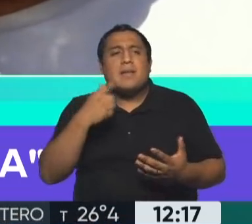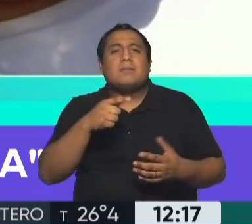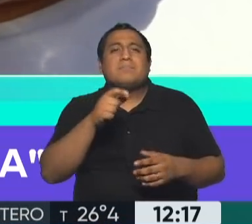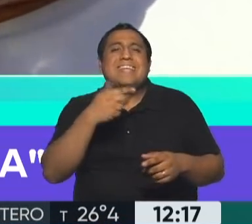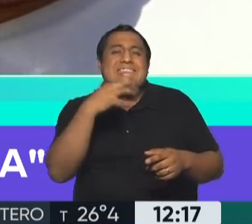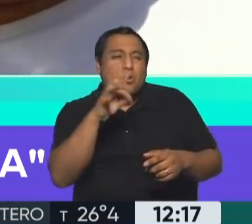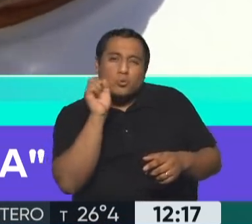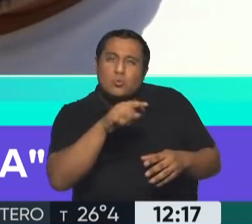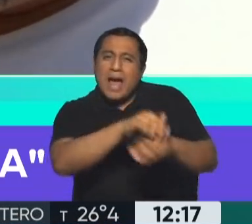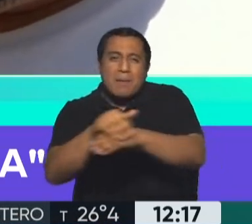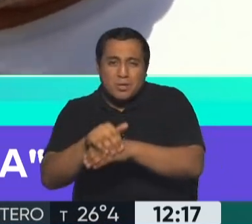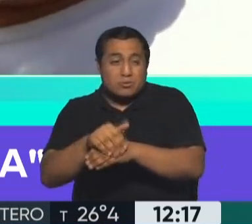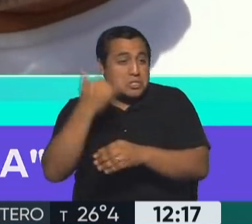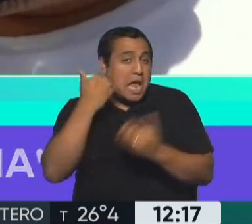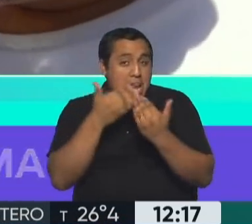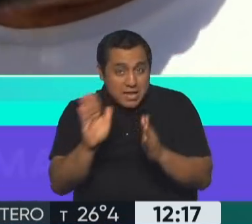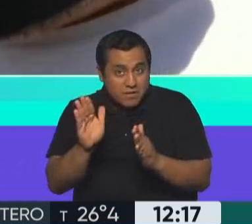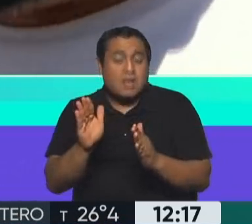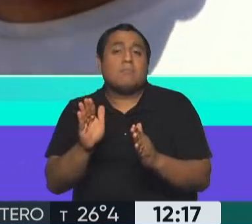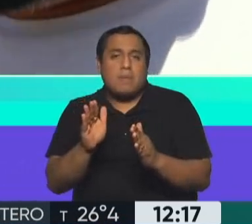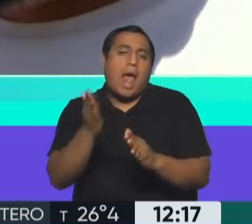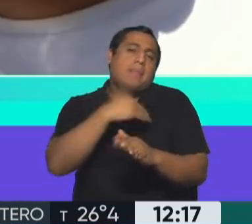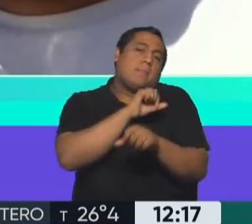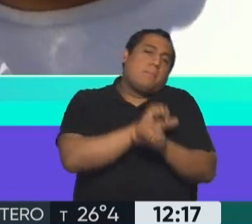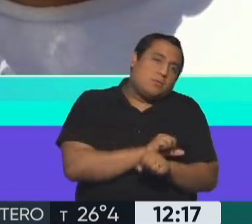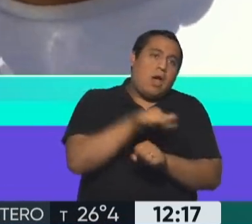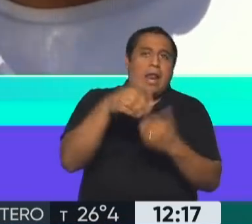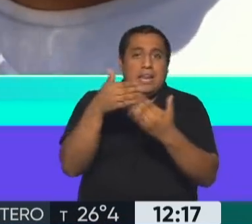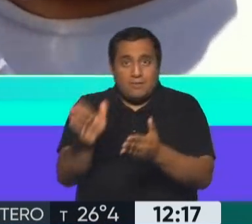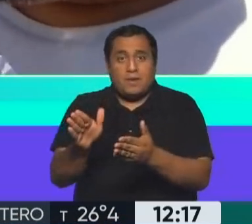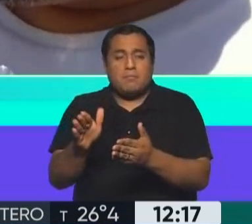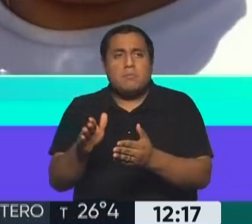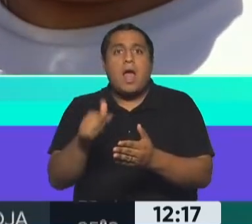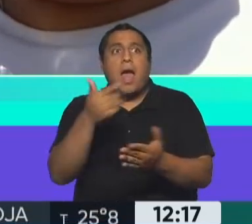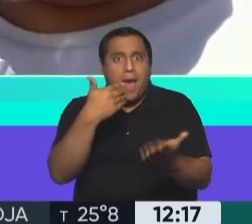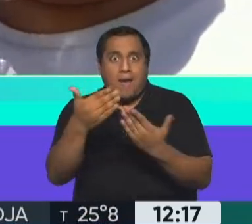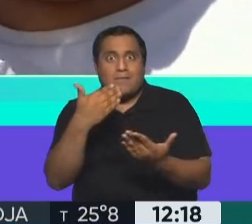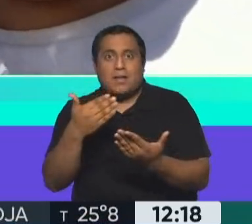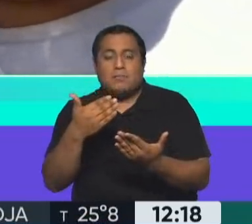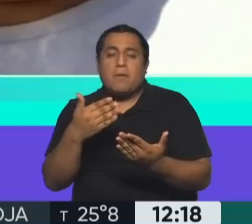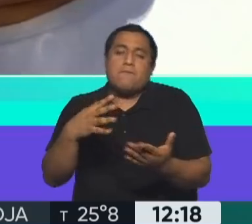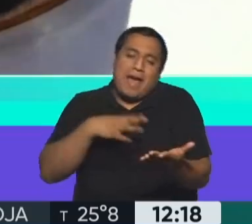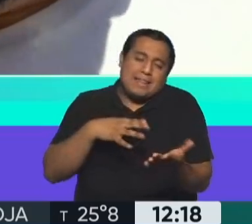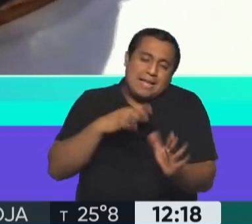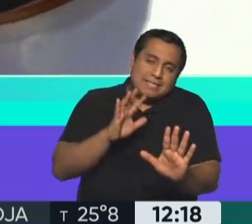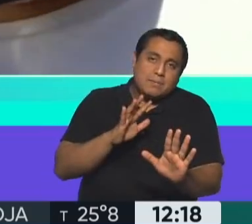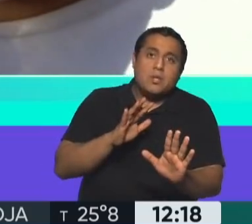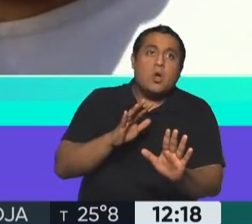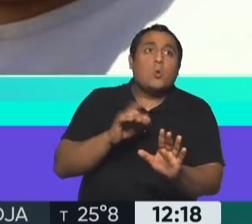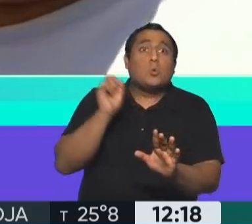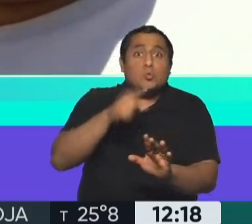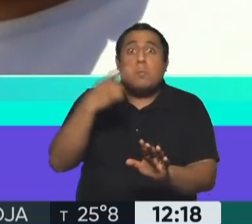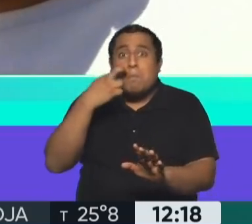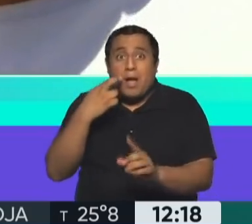amigos de su hijo, que ahora ya fueron liberados, pero estuvieron detenidos. Sabemos que con los chicos aún no pudieron hablar. ¿Pudo hablar con el papá de uno de ellos que se encuentra